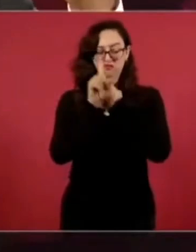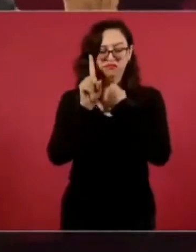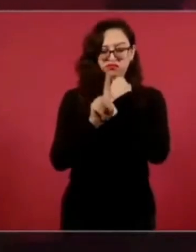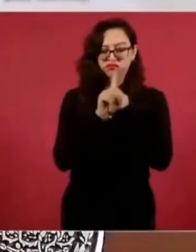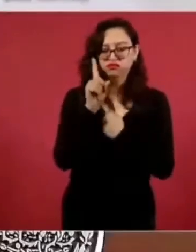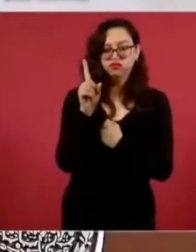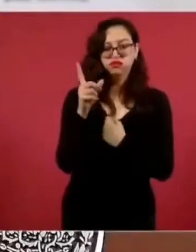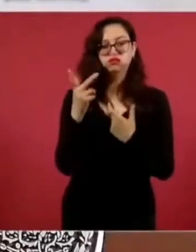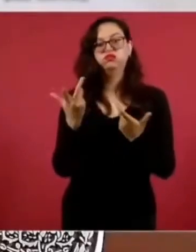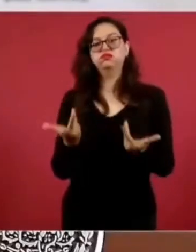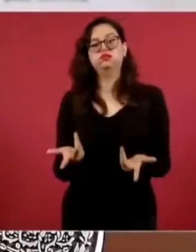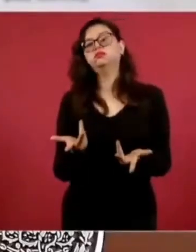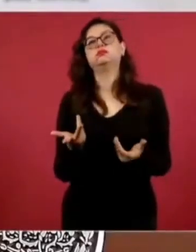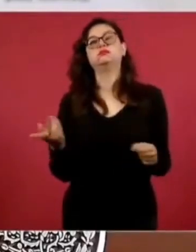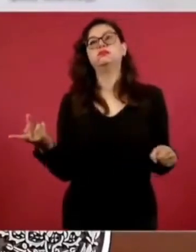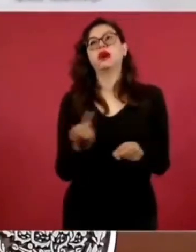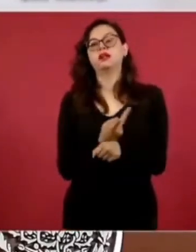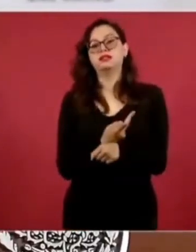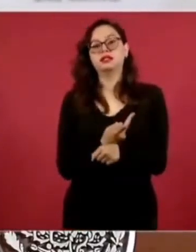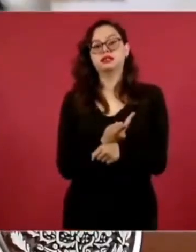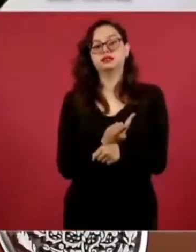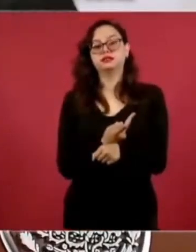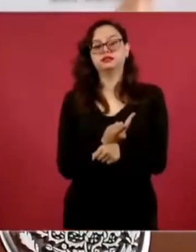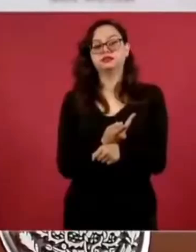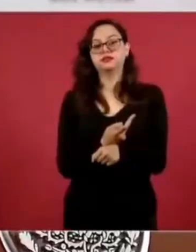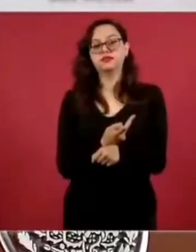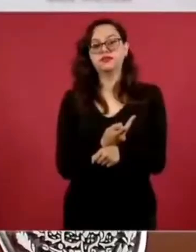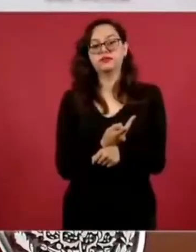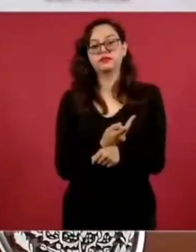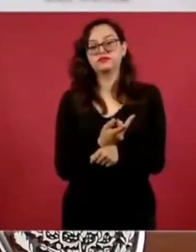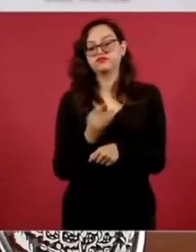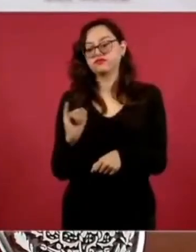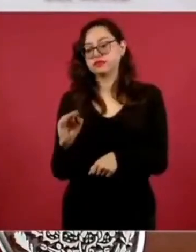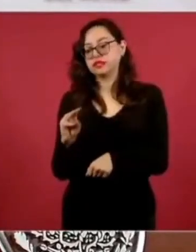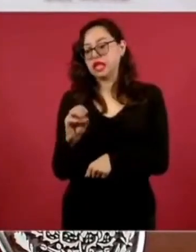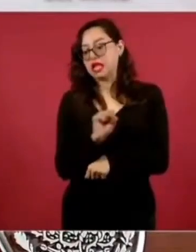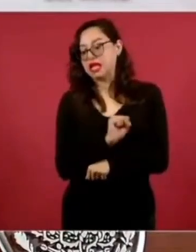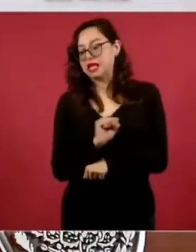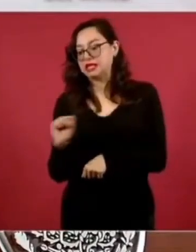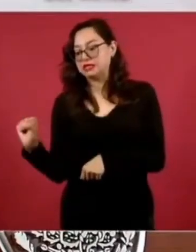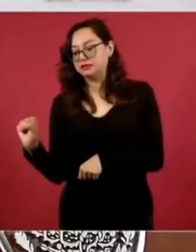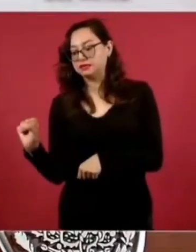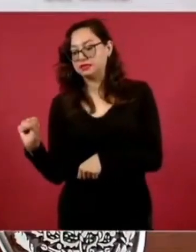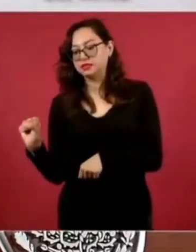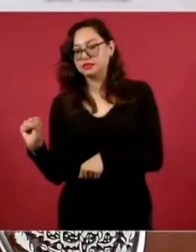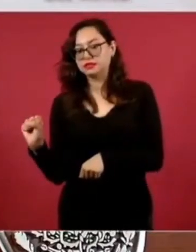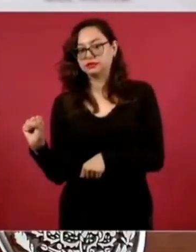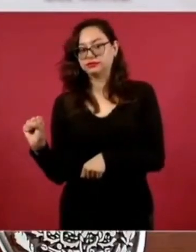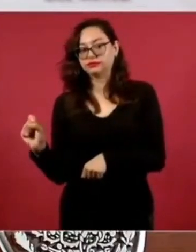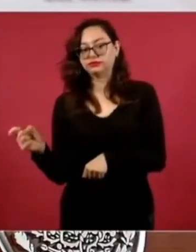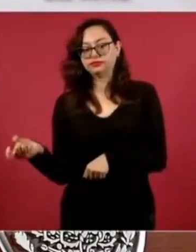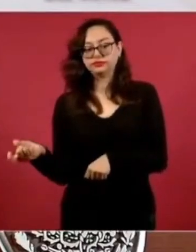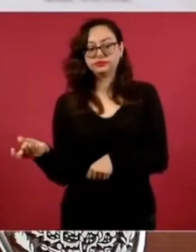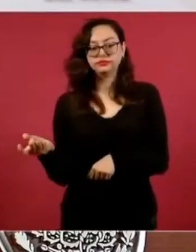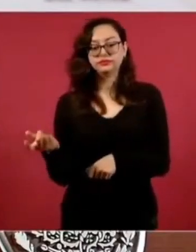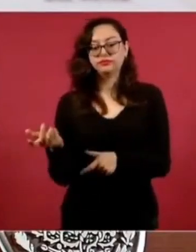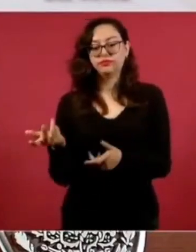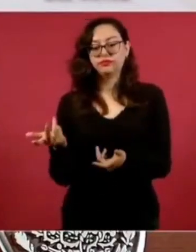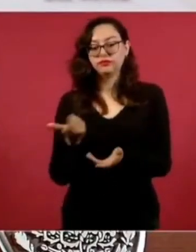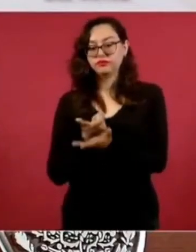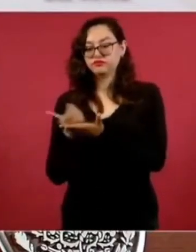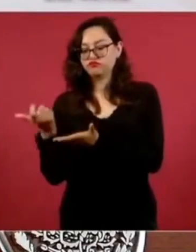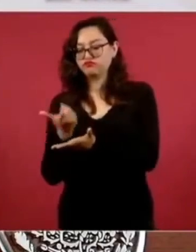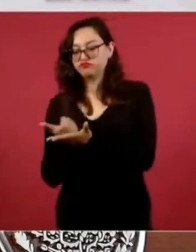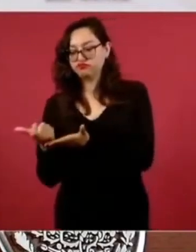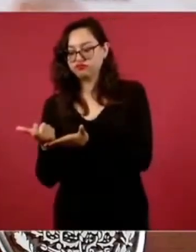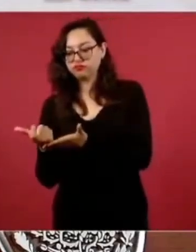de los sueldos del Seguro Social con los sueldos de los médicos o trabajadores de la Secretaría